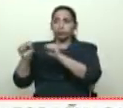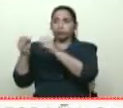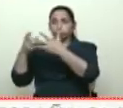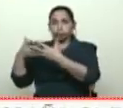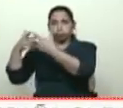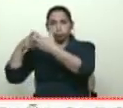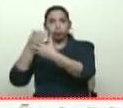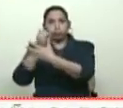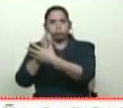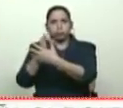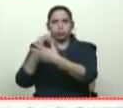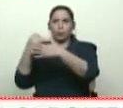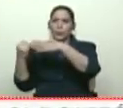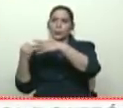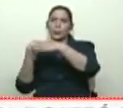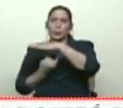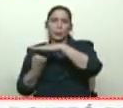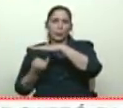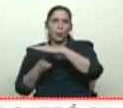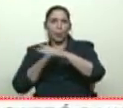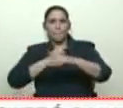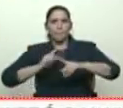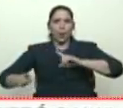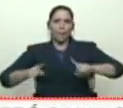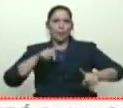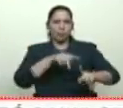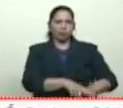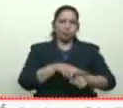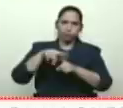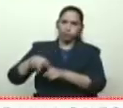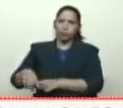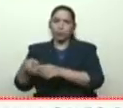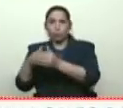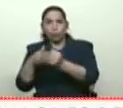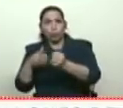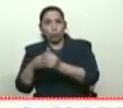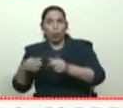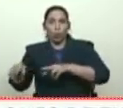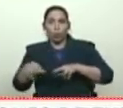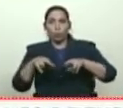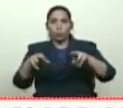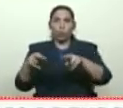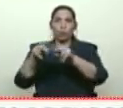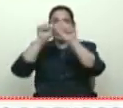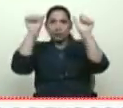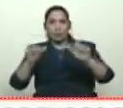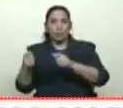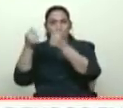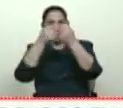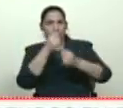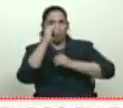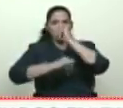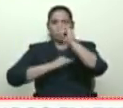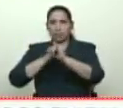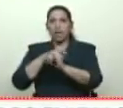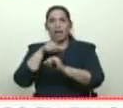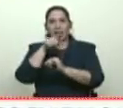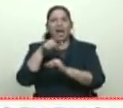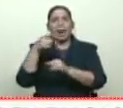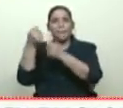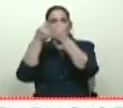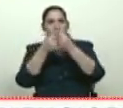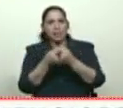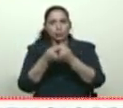instrumento, que es la dictadura del dólar, el control del sistema monetario internacional. Y a través de eso le ponen el precio al